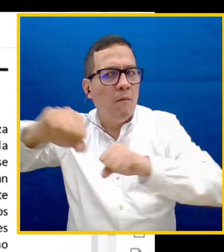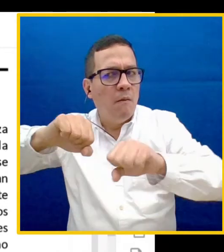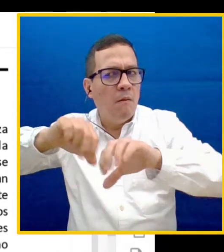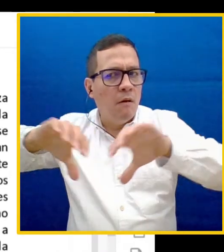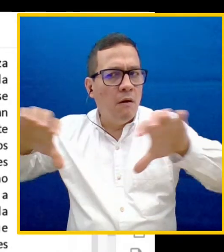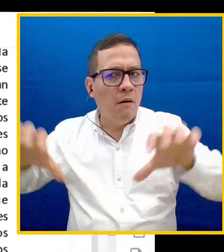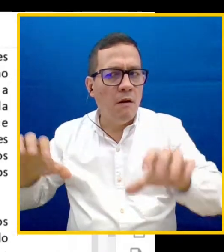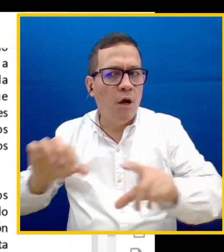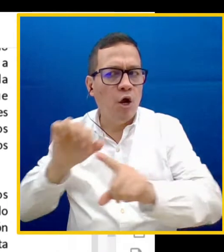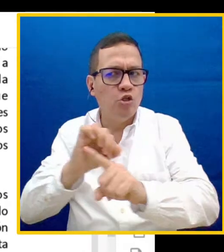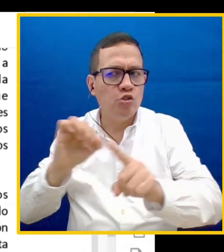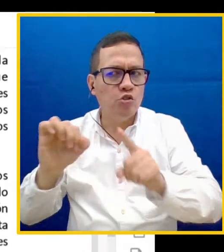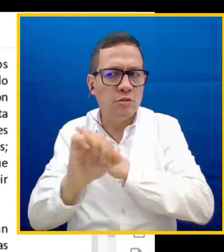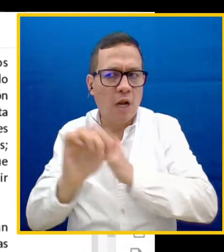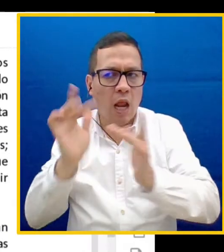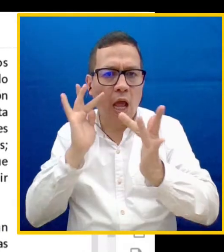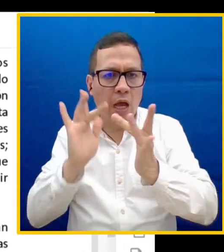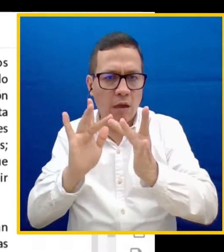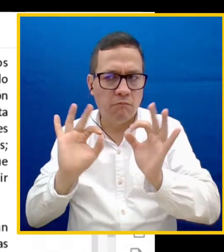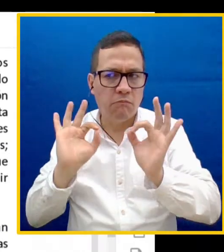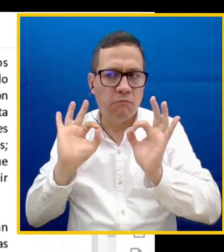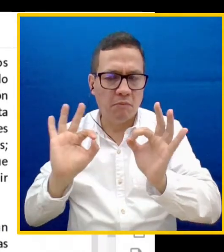social.